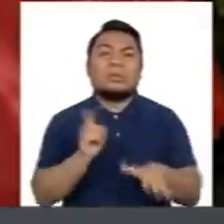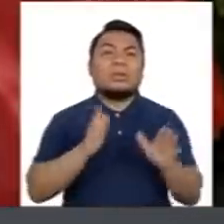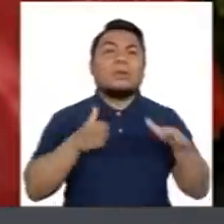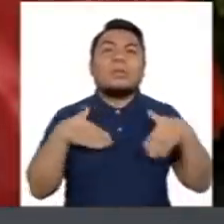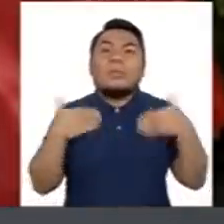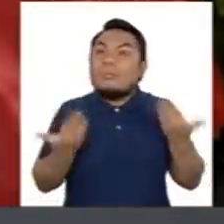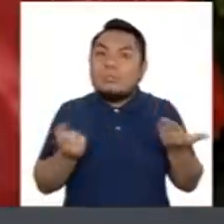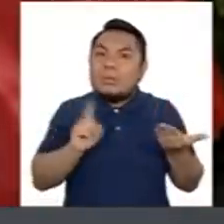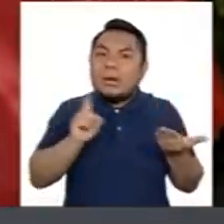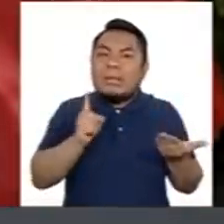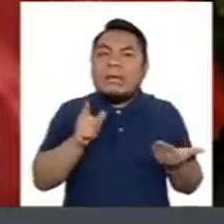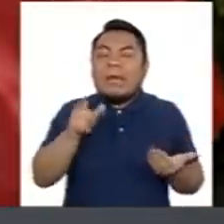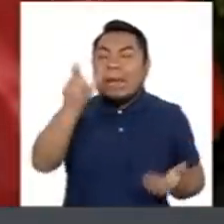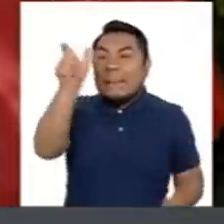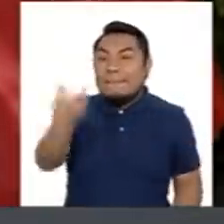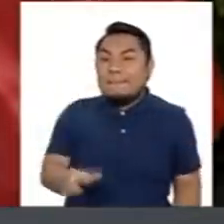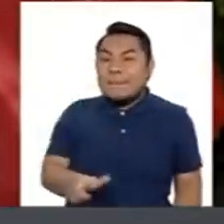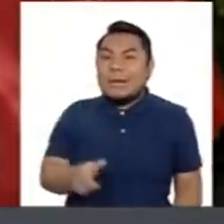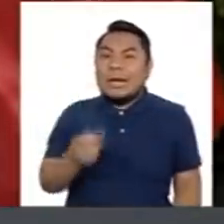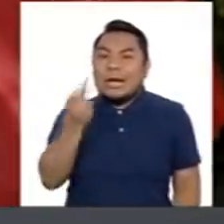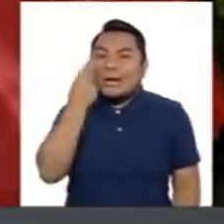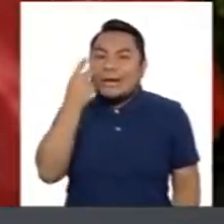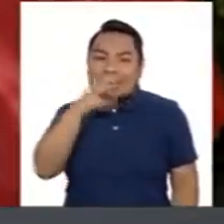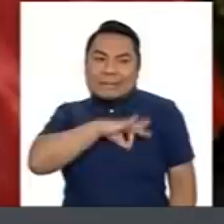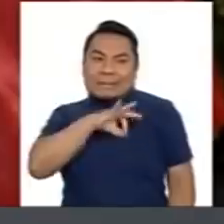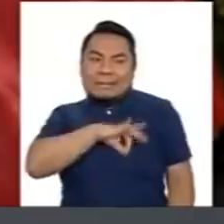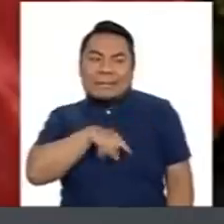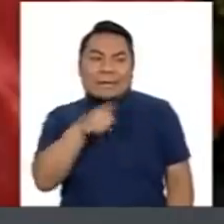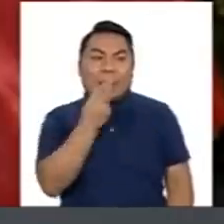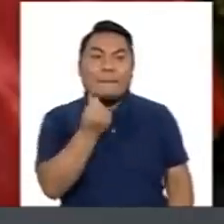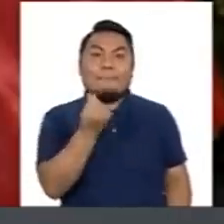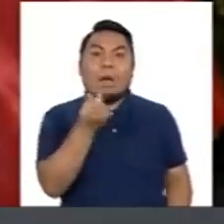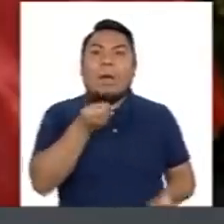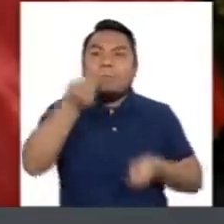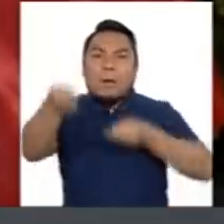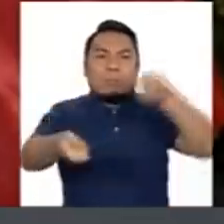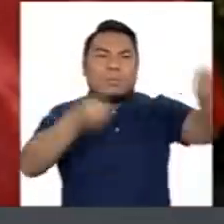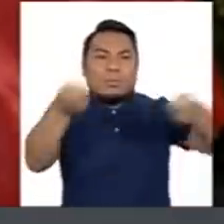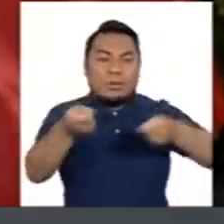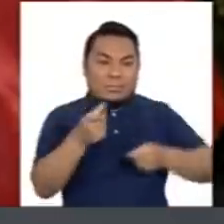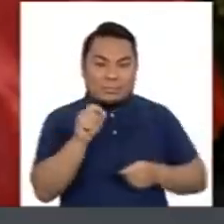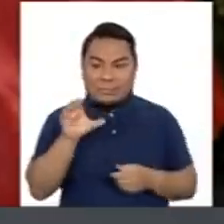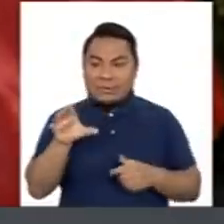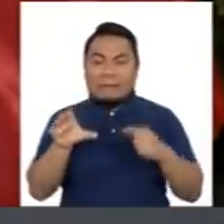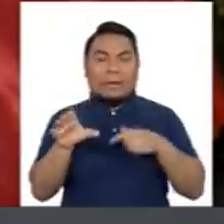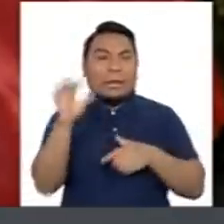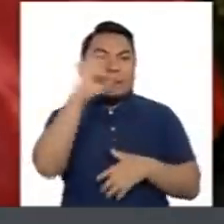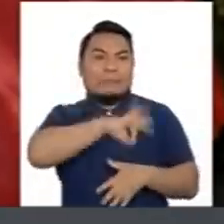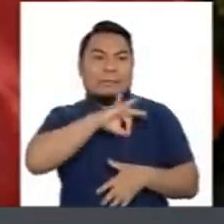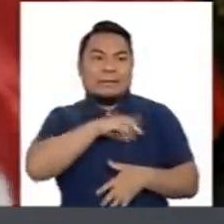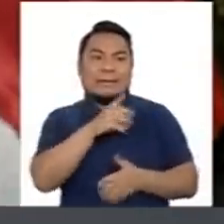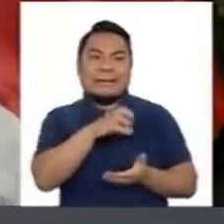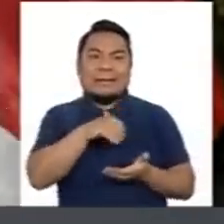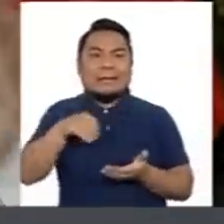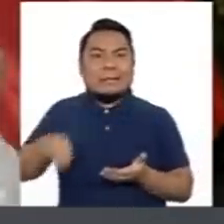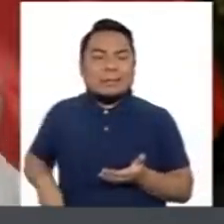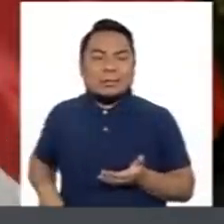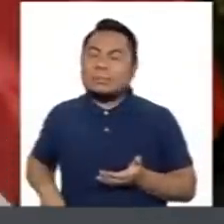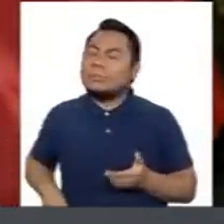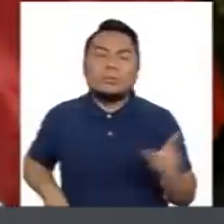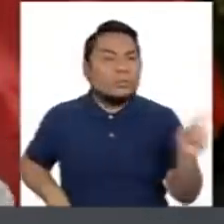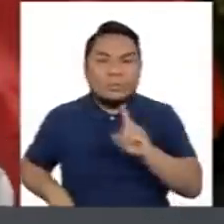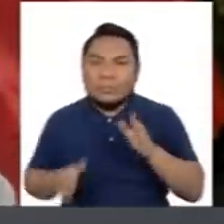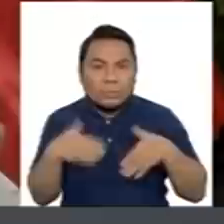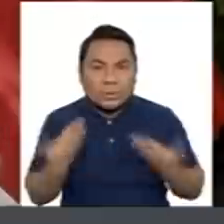generar de ninguna manera el aprovechamiento de otros intereses. O sea, no porque estemos